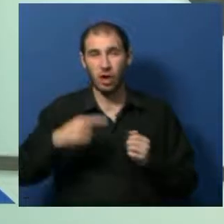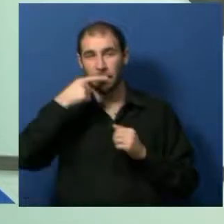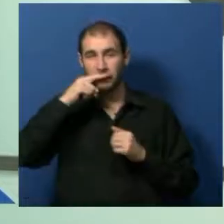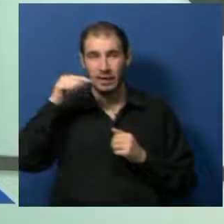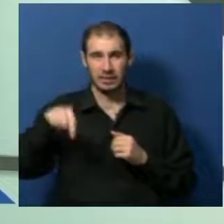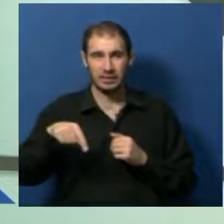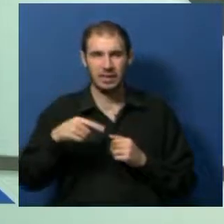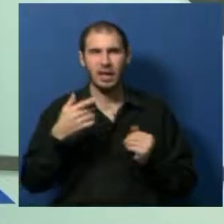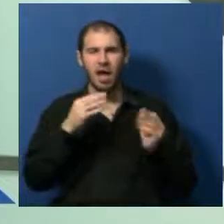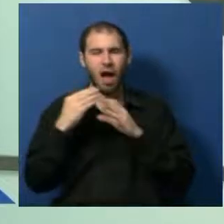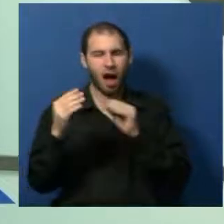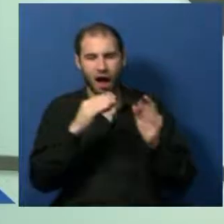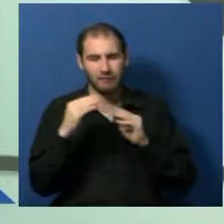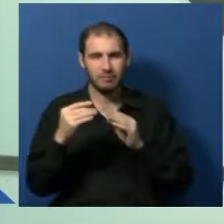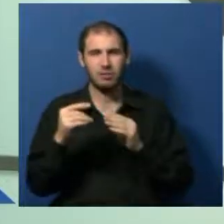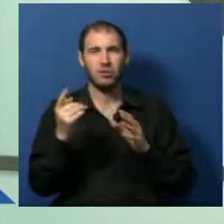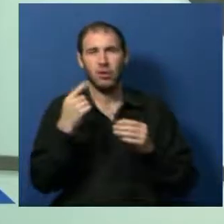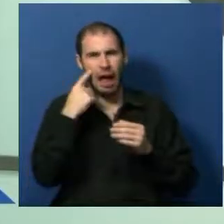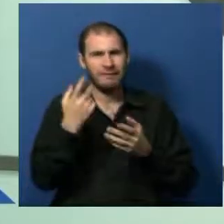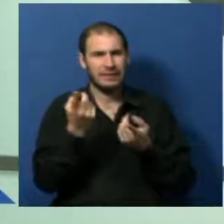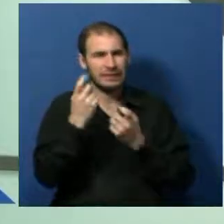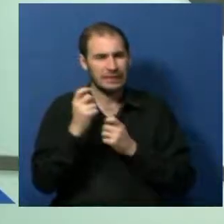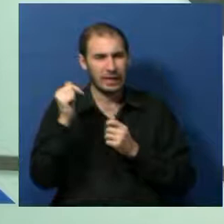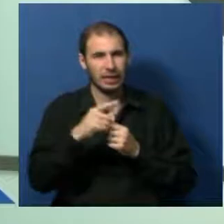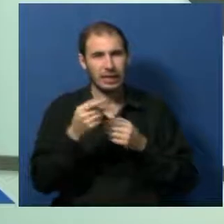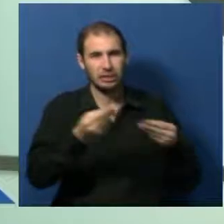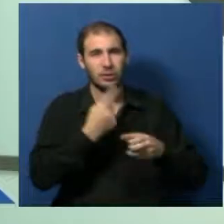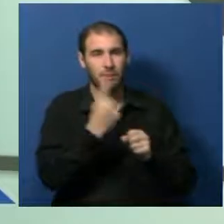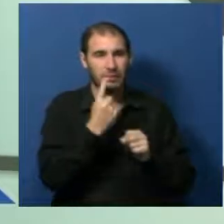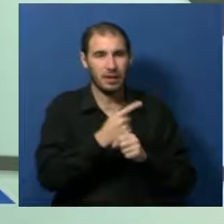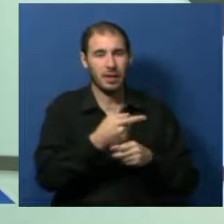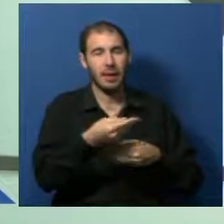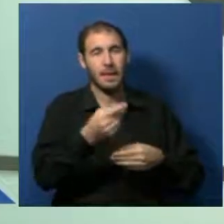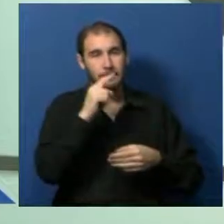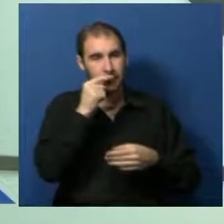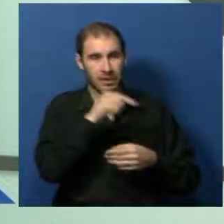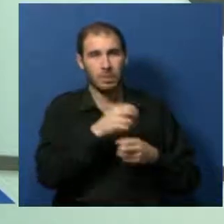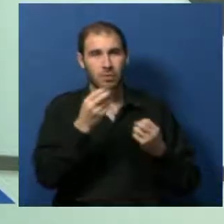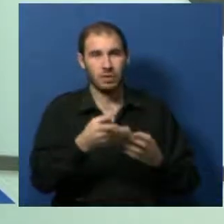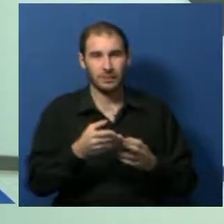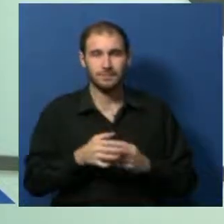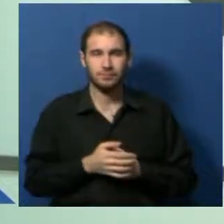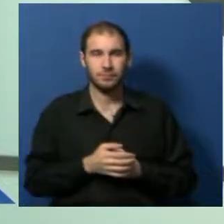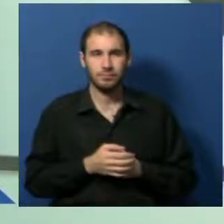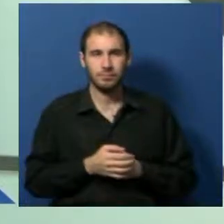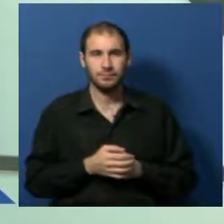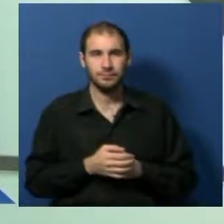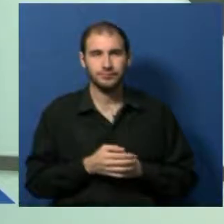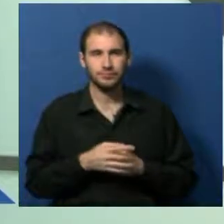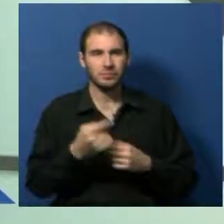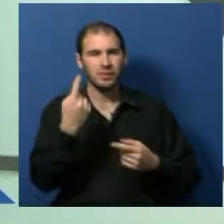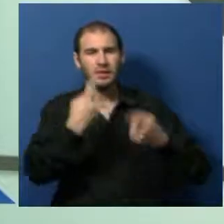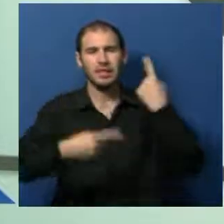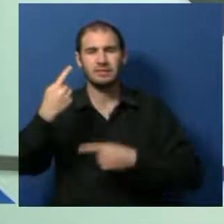Mauricio Macri y discutíamos o analizábamos si era necesaria en una primera gestión del gobierno de Mauricio Macri, teniendo en cuenta un poco las